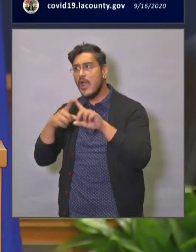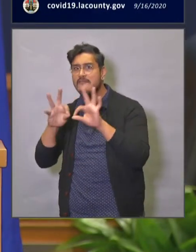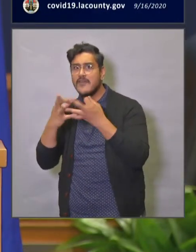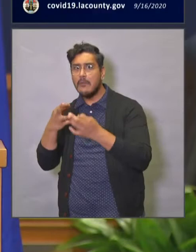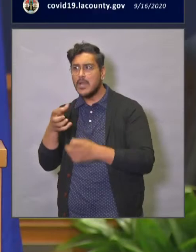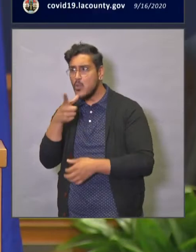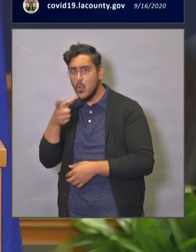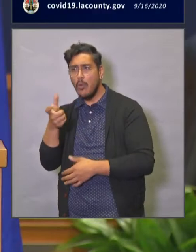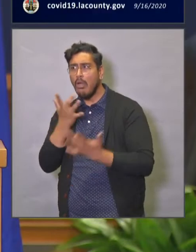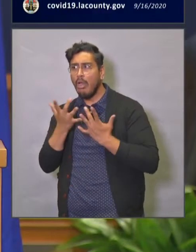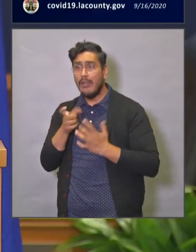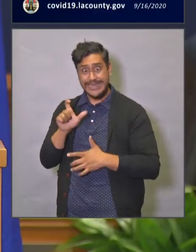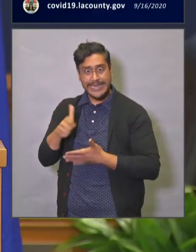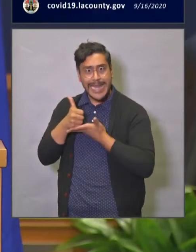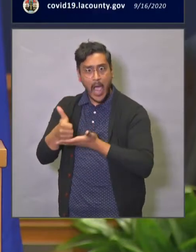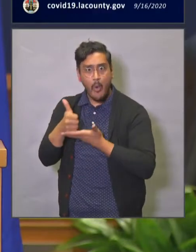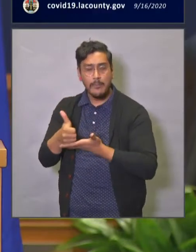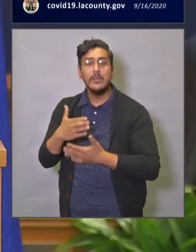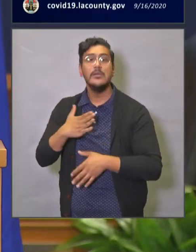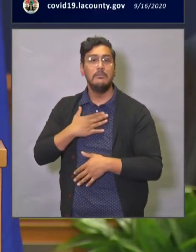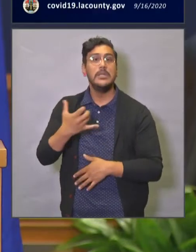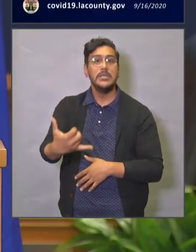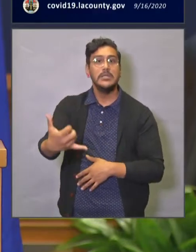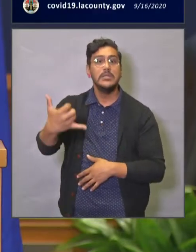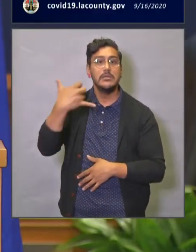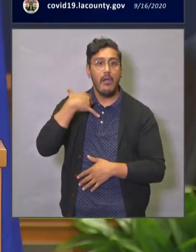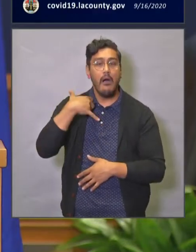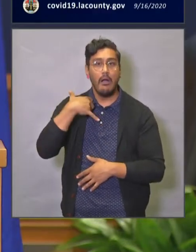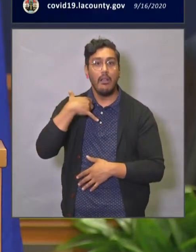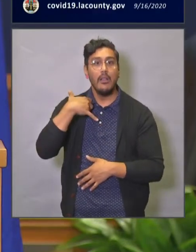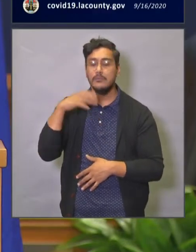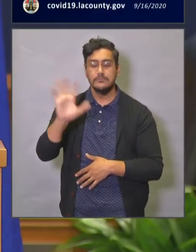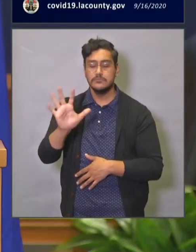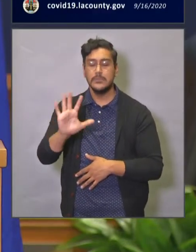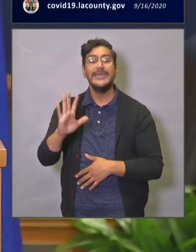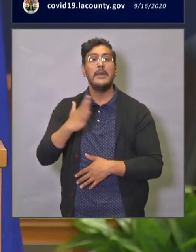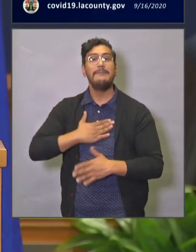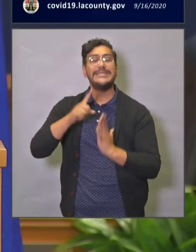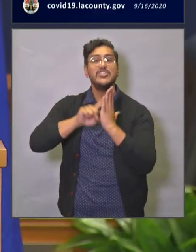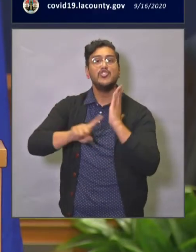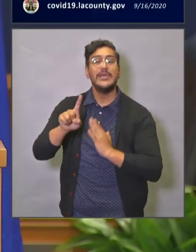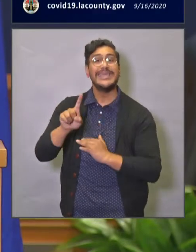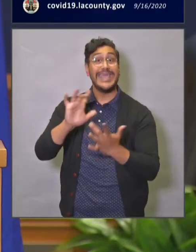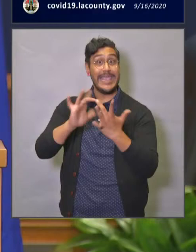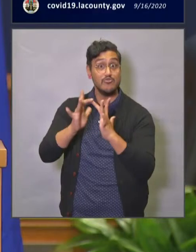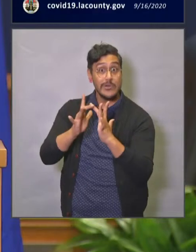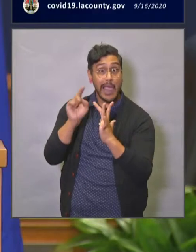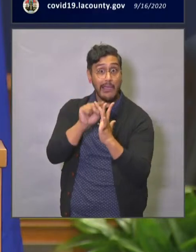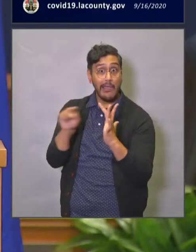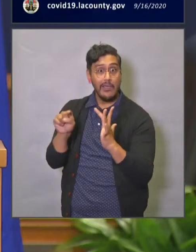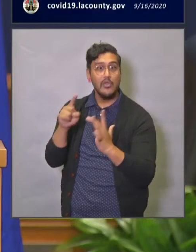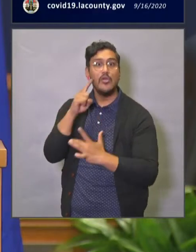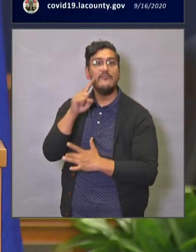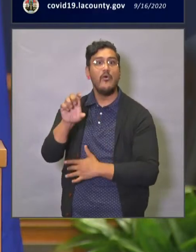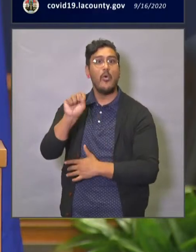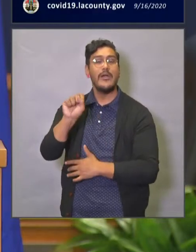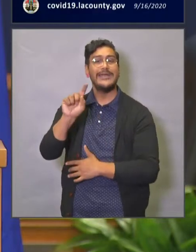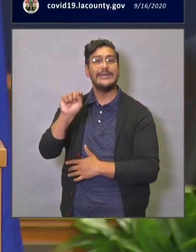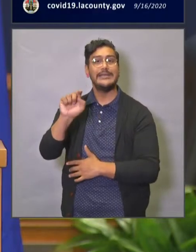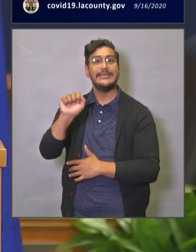esta ayuda, por favor, llame a Stay o vayan al internet a encontrar la ayuda en